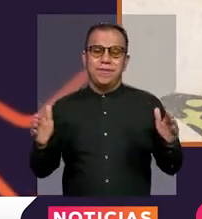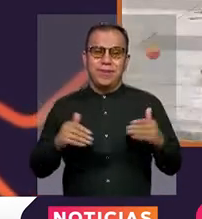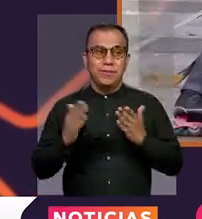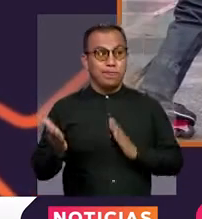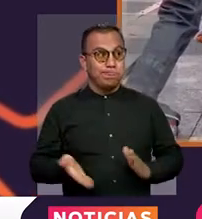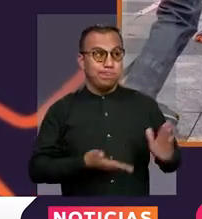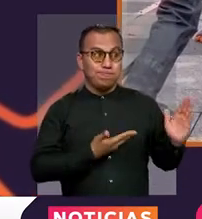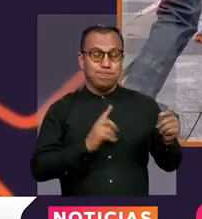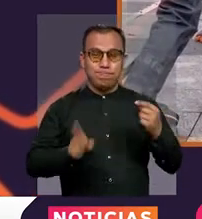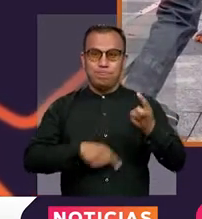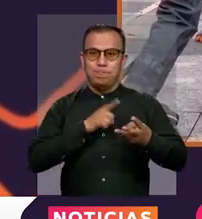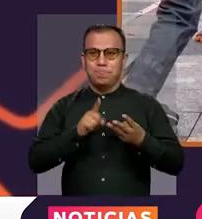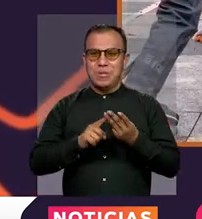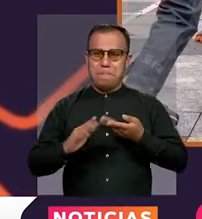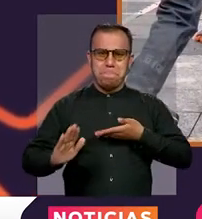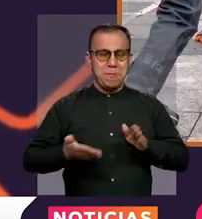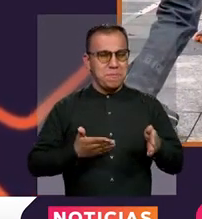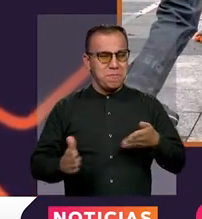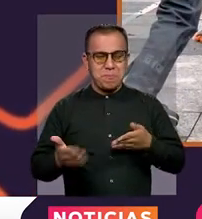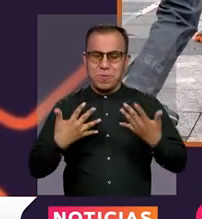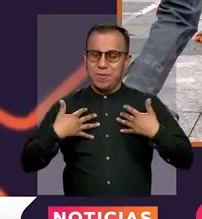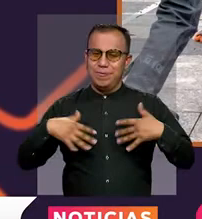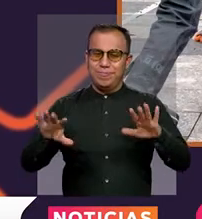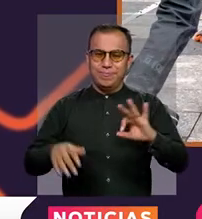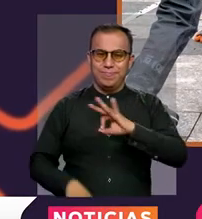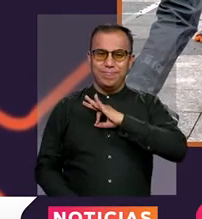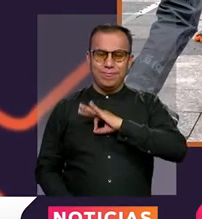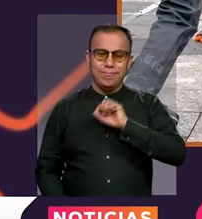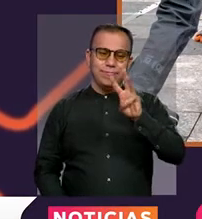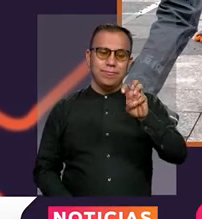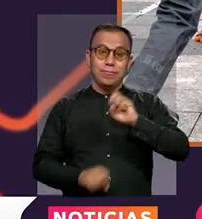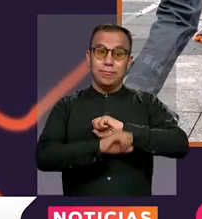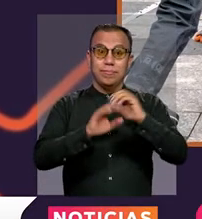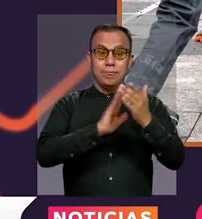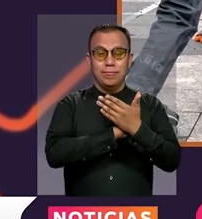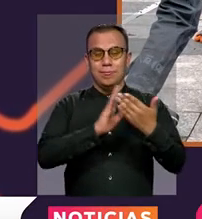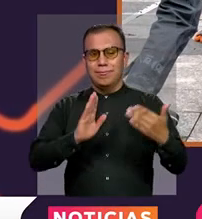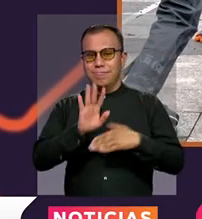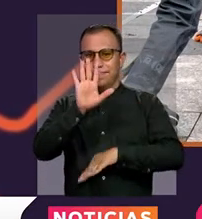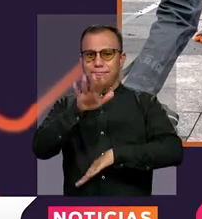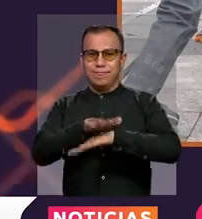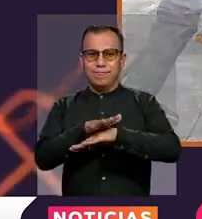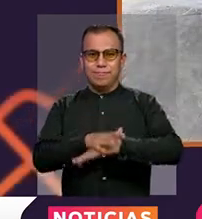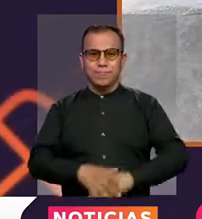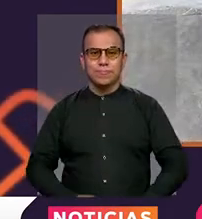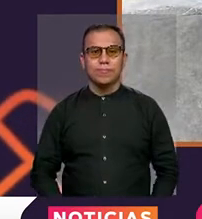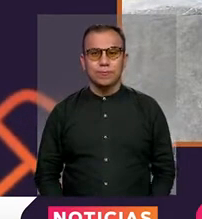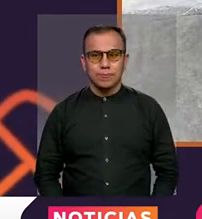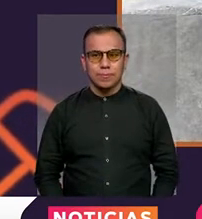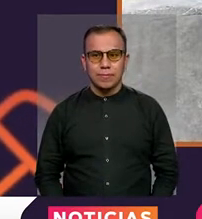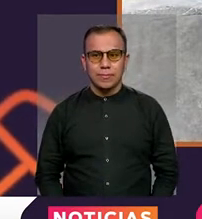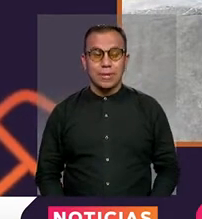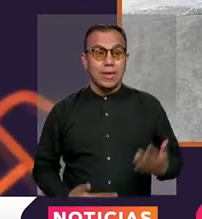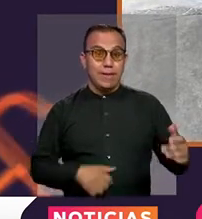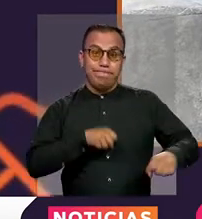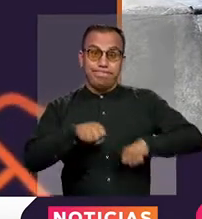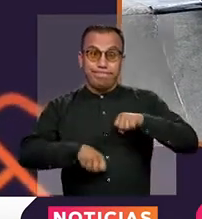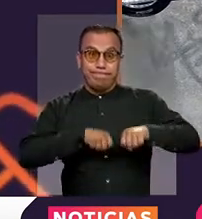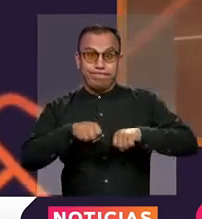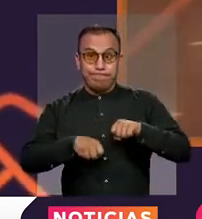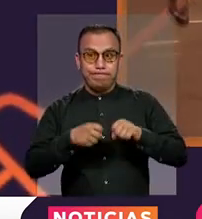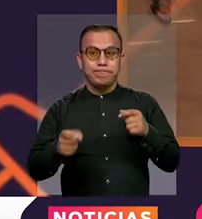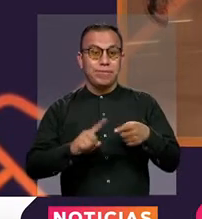Street hockey para todo tipo de patines el sábado de 8 de la mañana a 5 de la tarde. BMX Freestyle